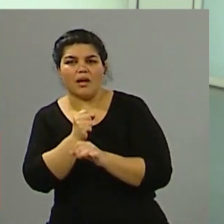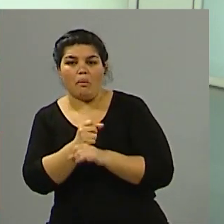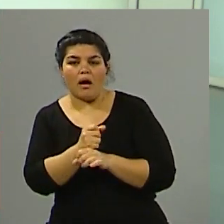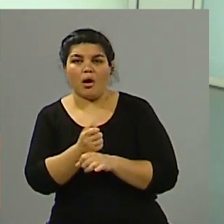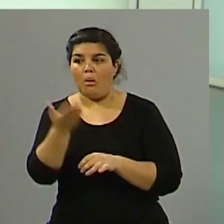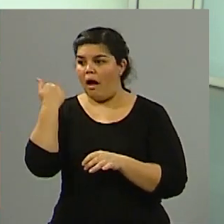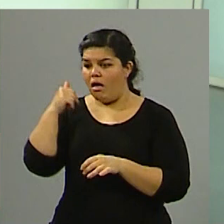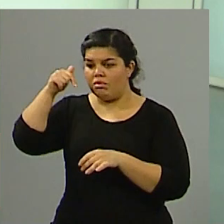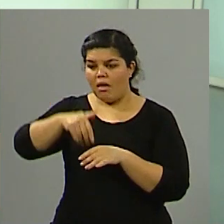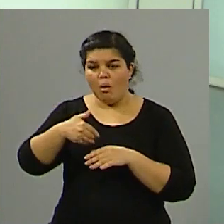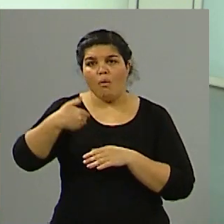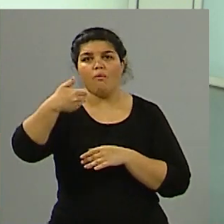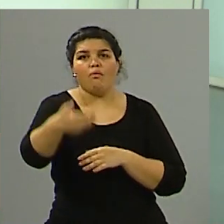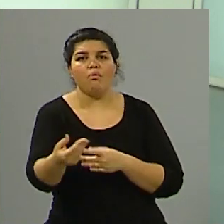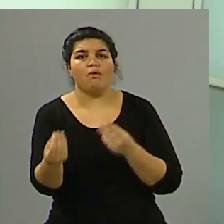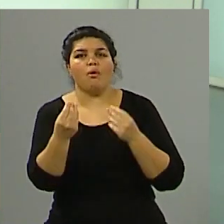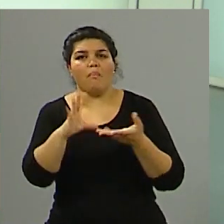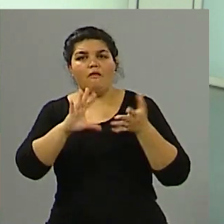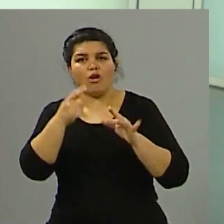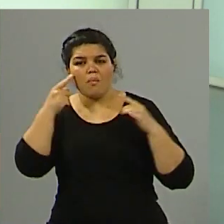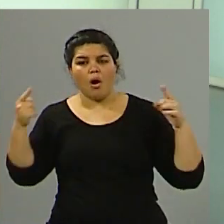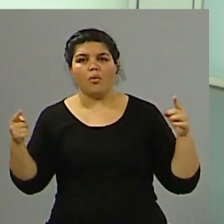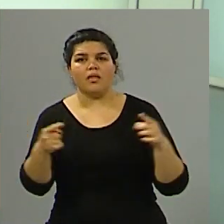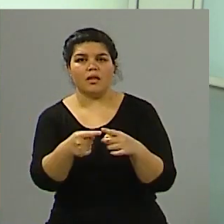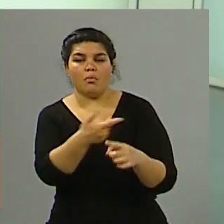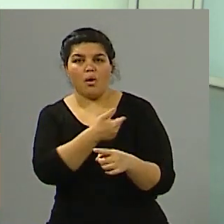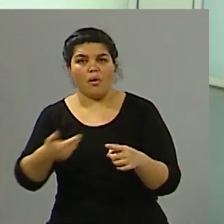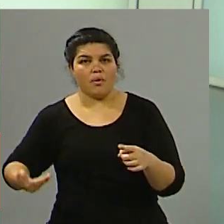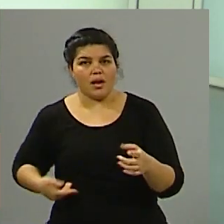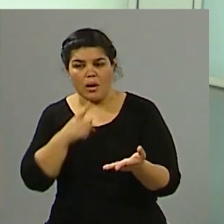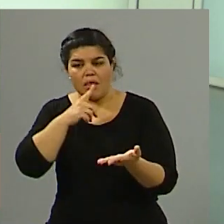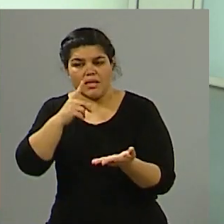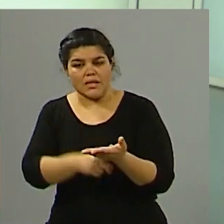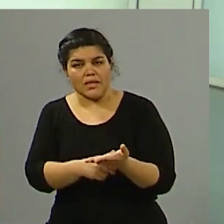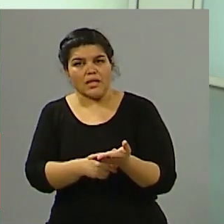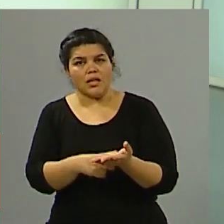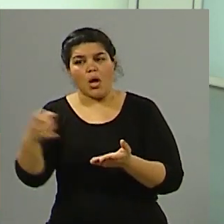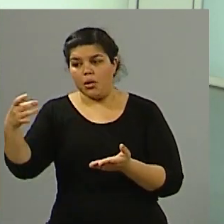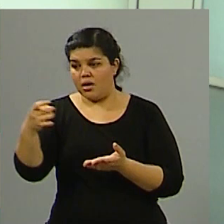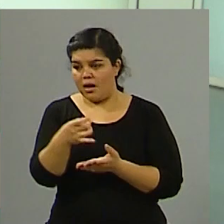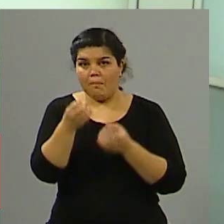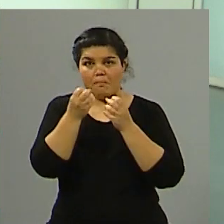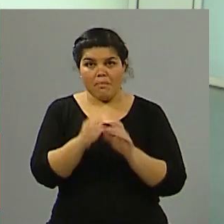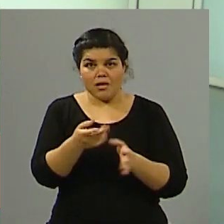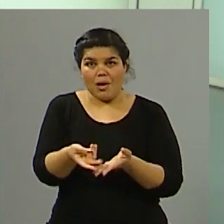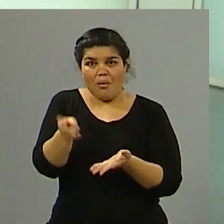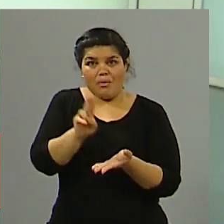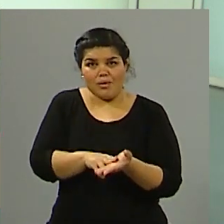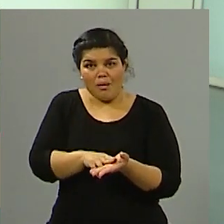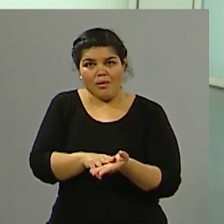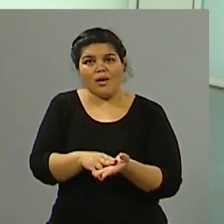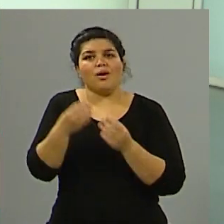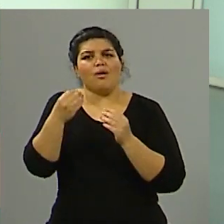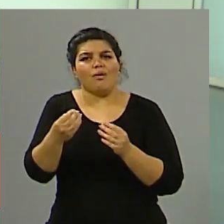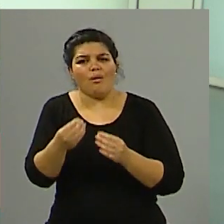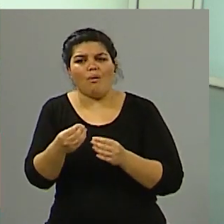trabajando y de los objetivos que se trazó el gobierno, ¿no? A partir de la vuelta al tren en distintos parajes de la